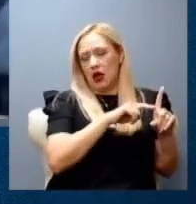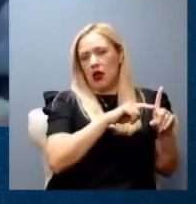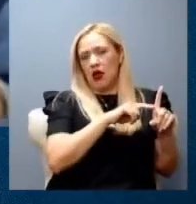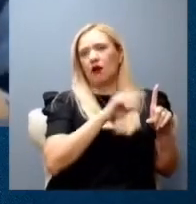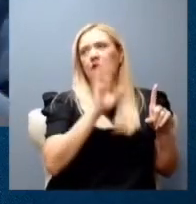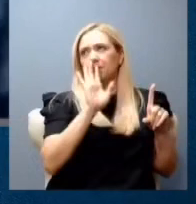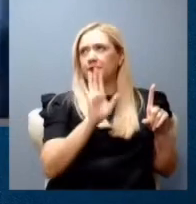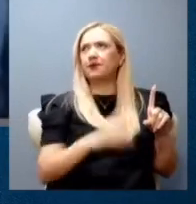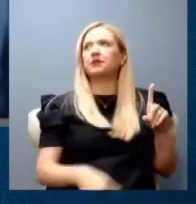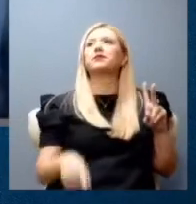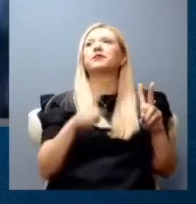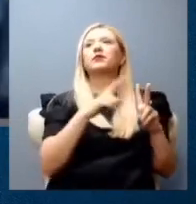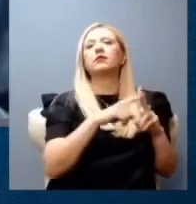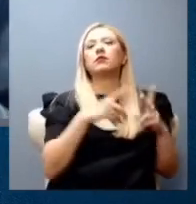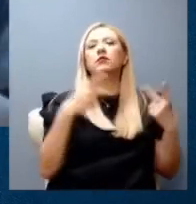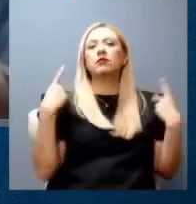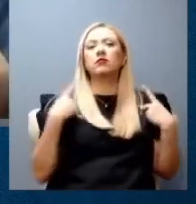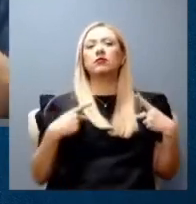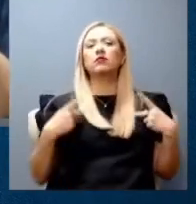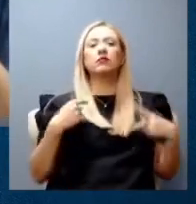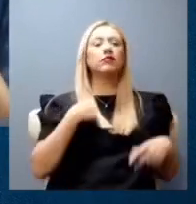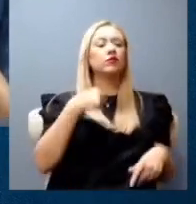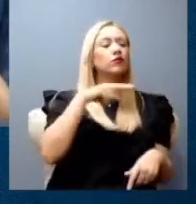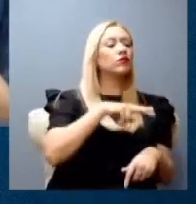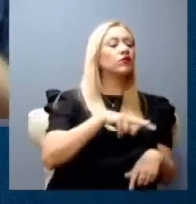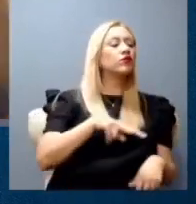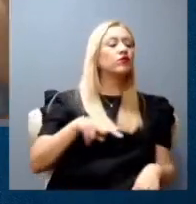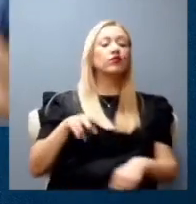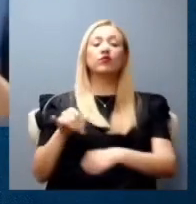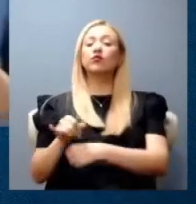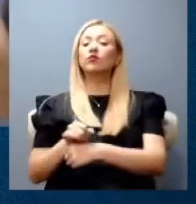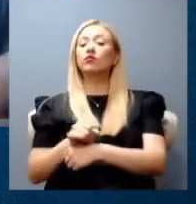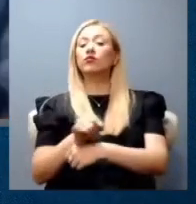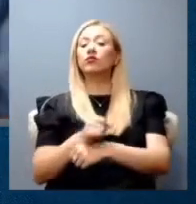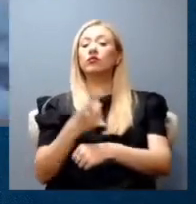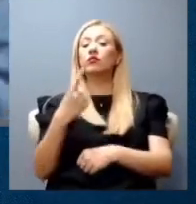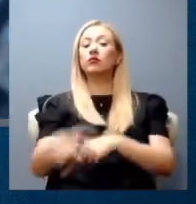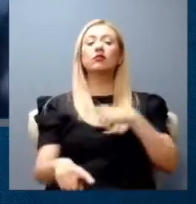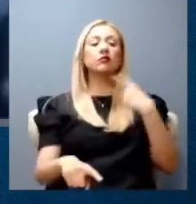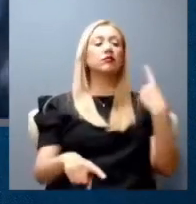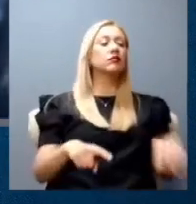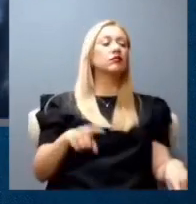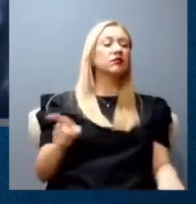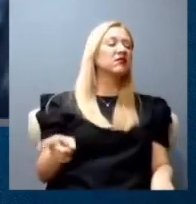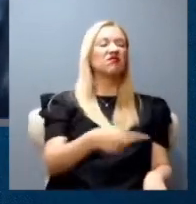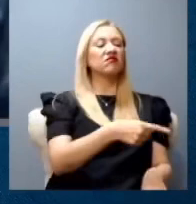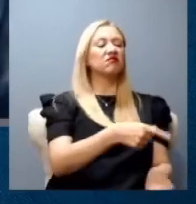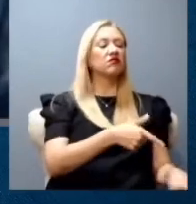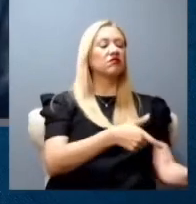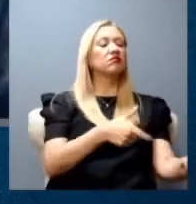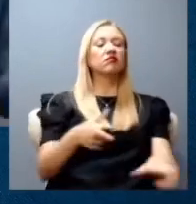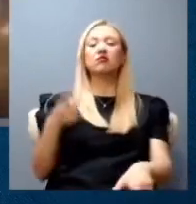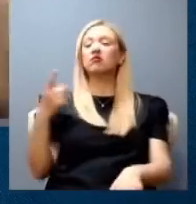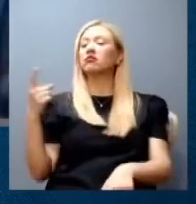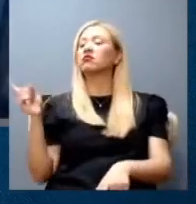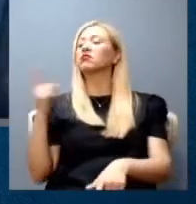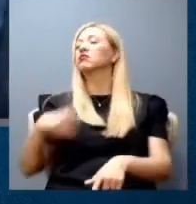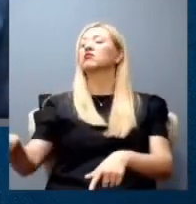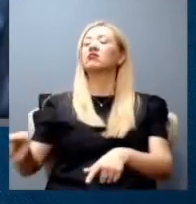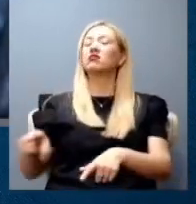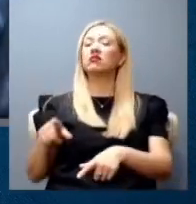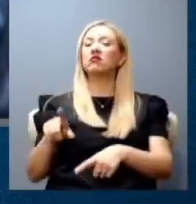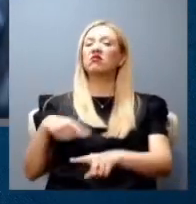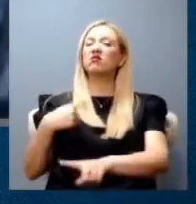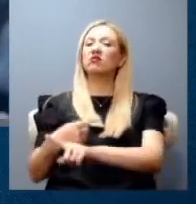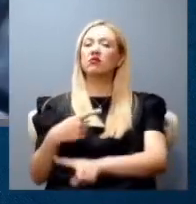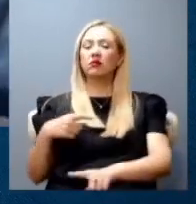fueron quienes supervisaron acciones, pero también están las partes ordenadoras. De hecho, el derecho penal y la Suprema Corte